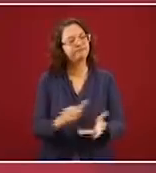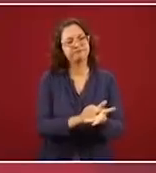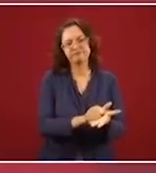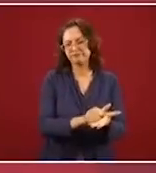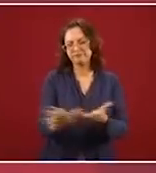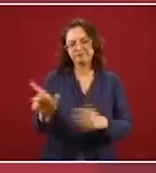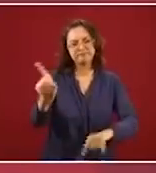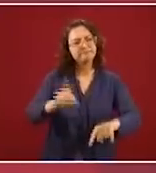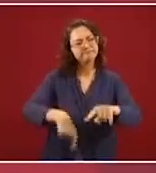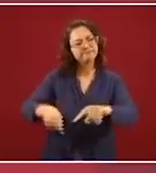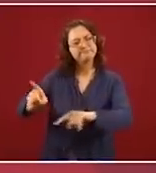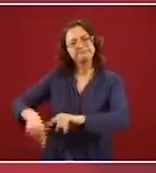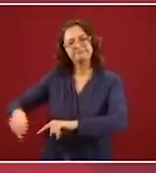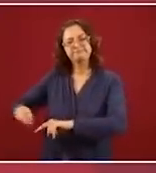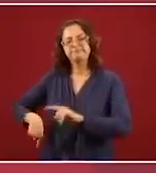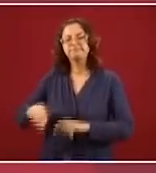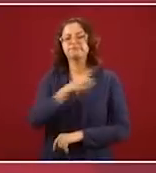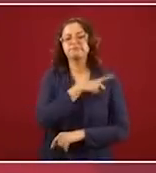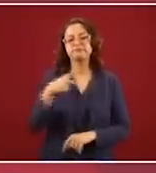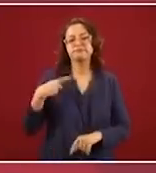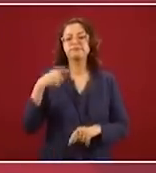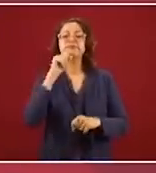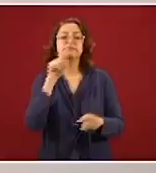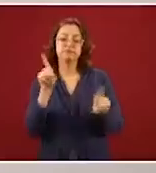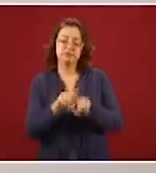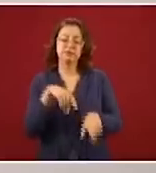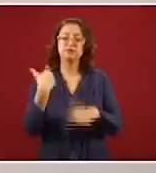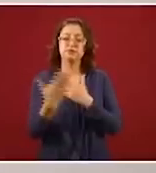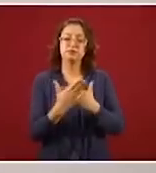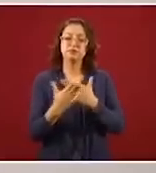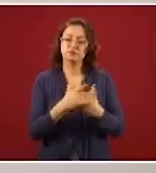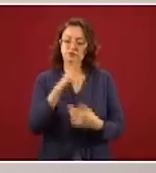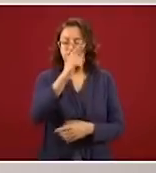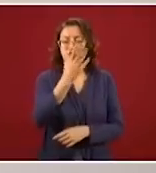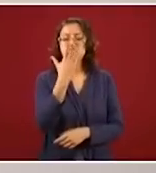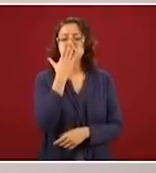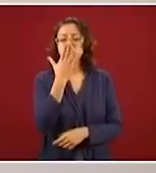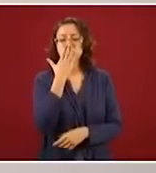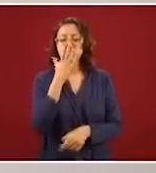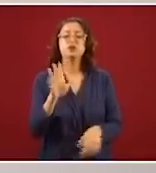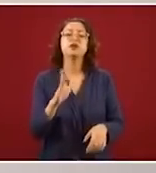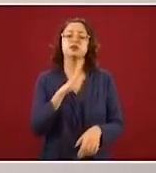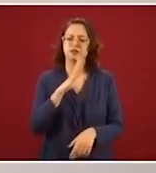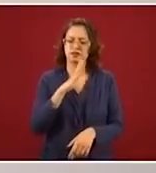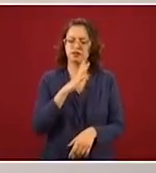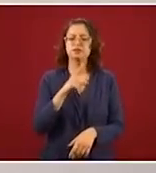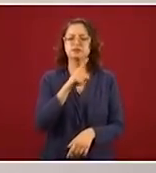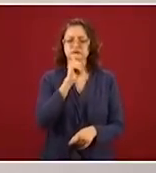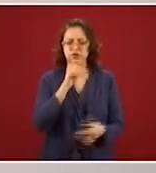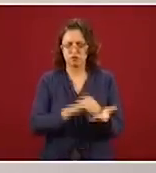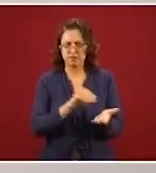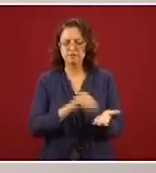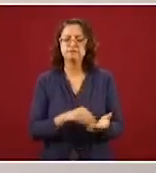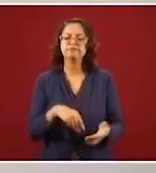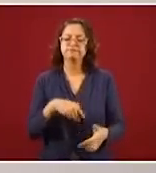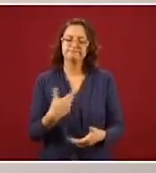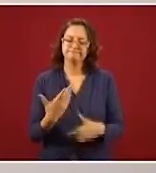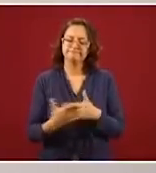tú lo mencionas, están tomadas las casetas con ese propósito.